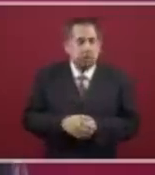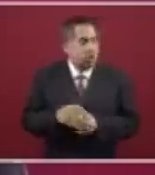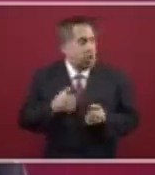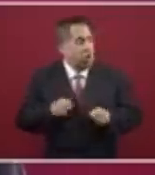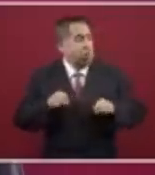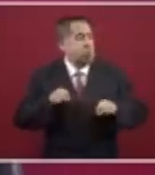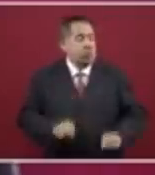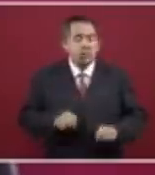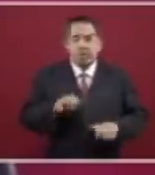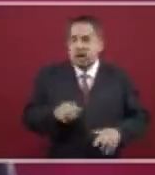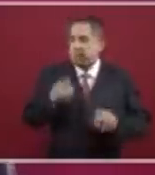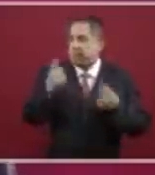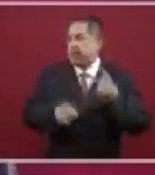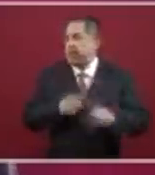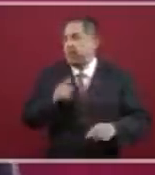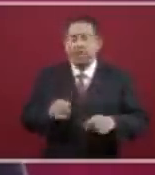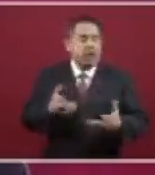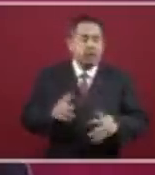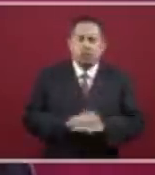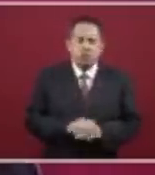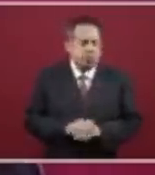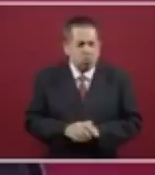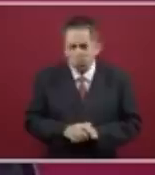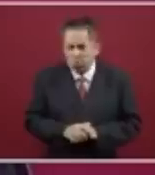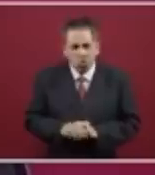ahora, a ver… ¿Sí?